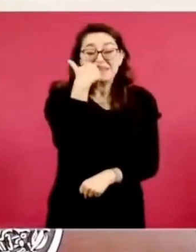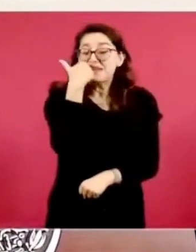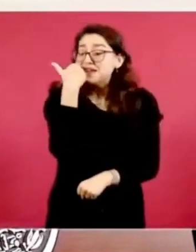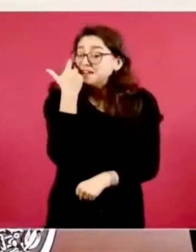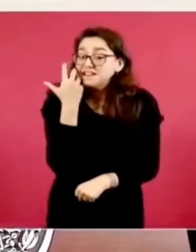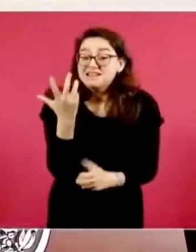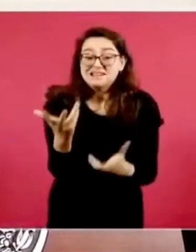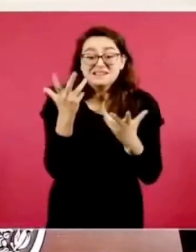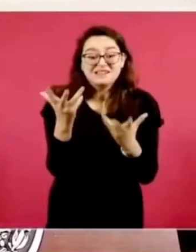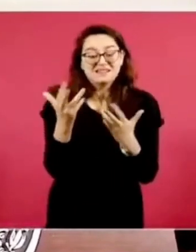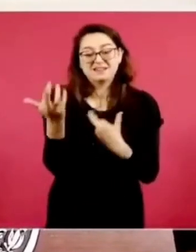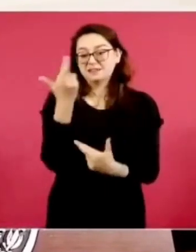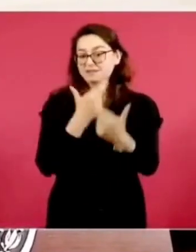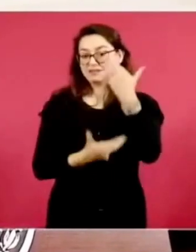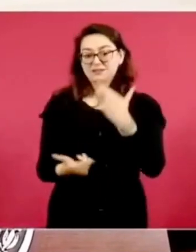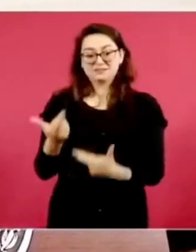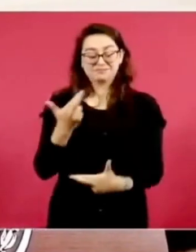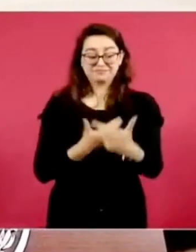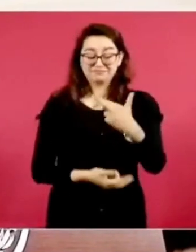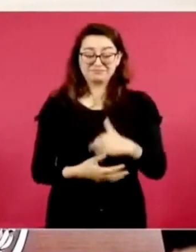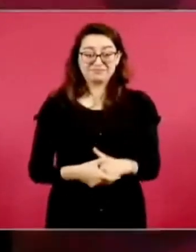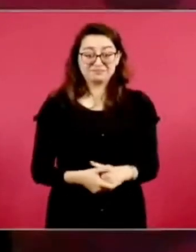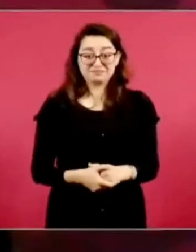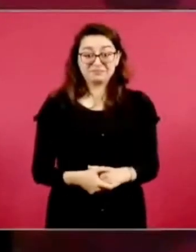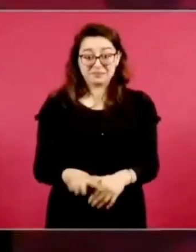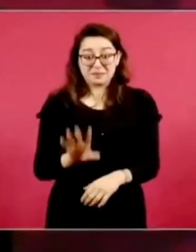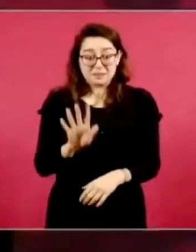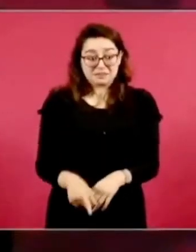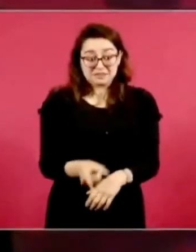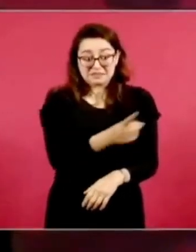están muy enfermos de poder